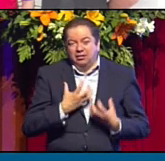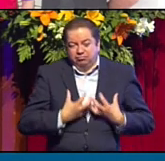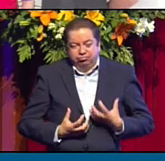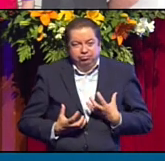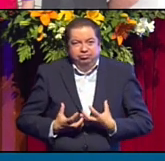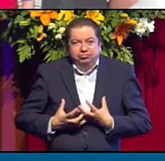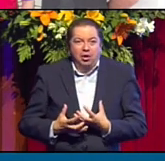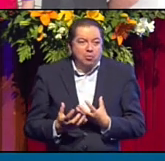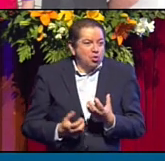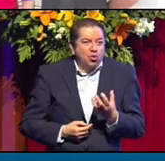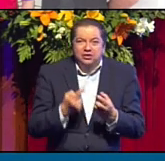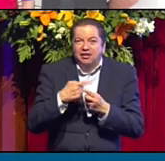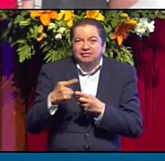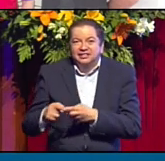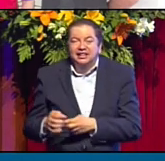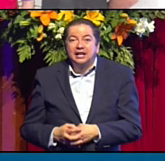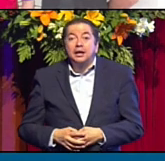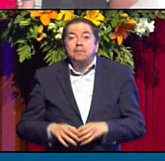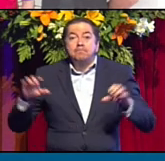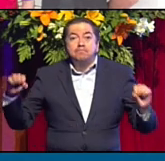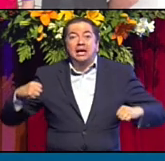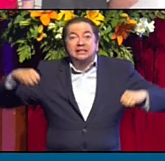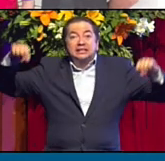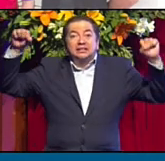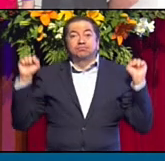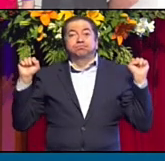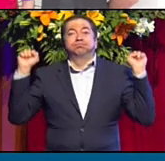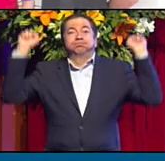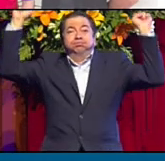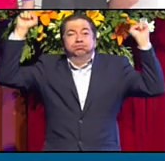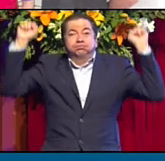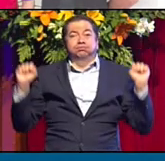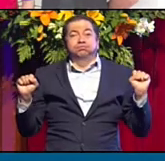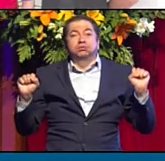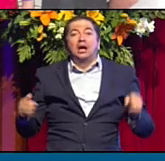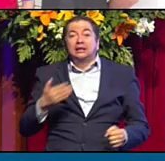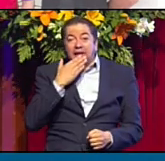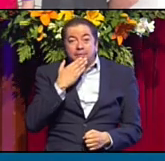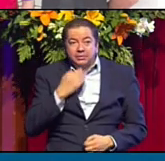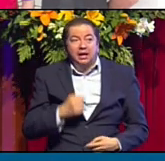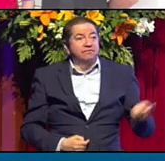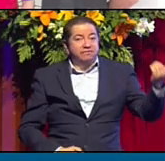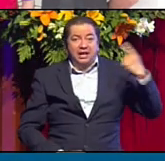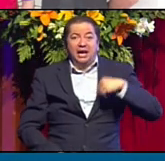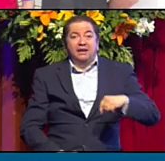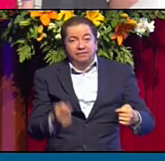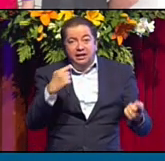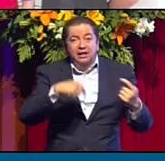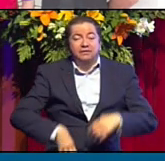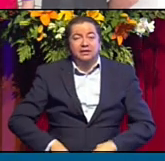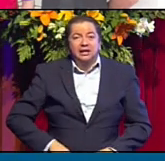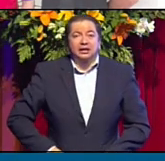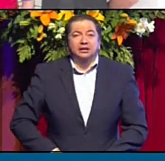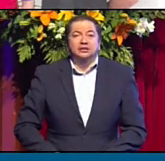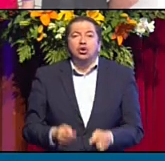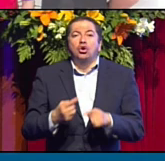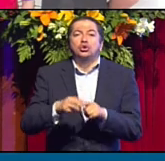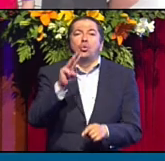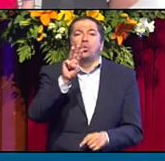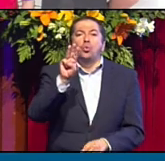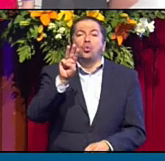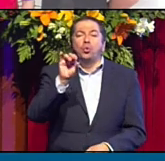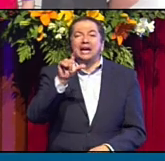los pesistas que a nivel sudamericano y a nivel nacional nos llenan de medallas todos los días. Tendría que hablar de William